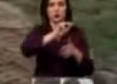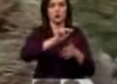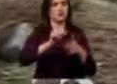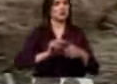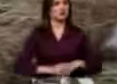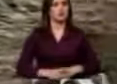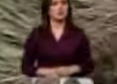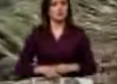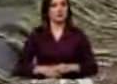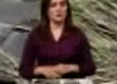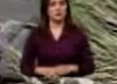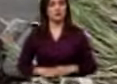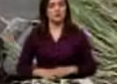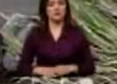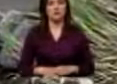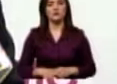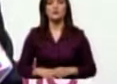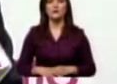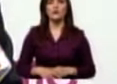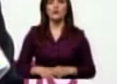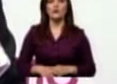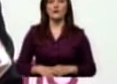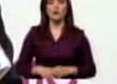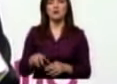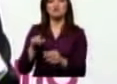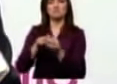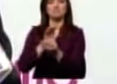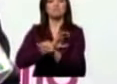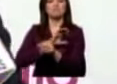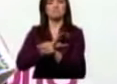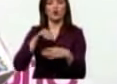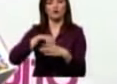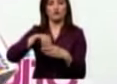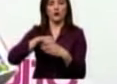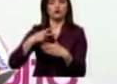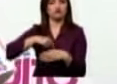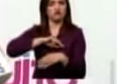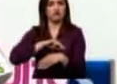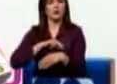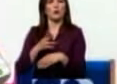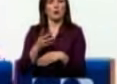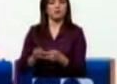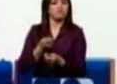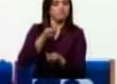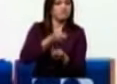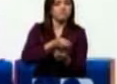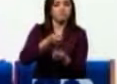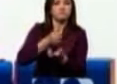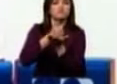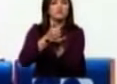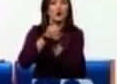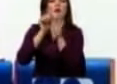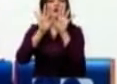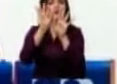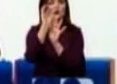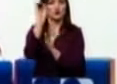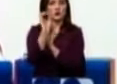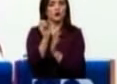propietarios. Obviamente que está registrado en el municipio. Esos fondos son los que nosotros activamos inmediatamente. Eso,